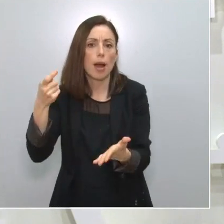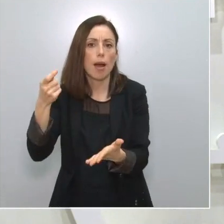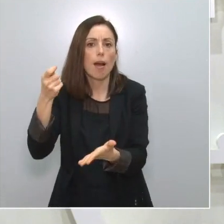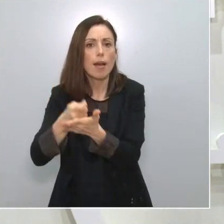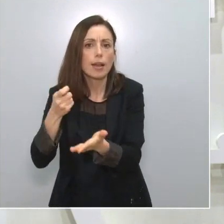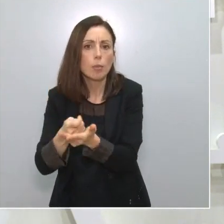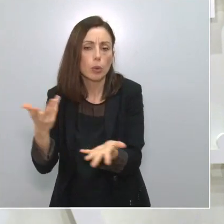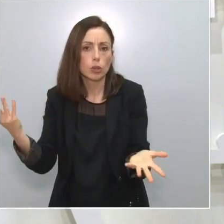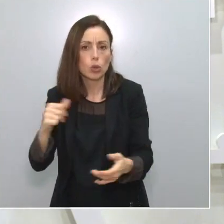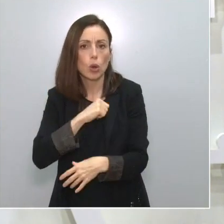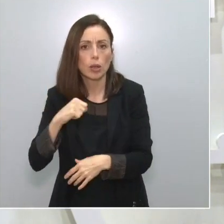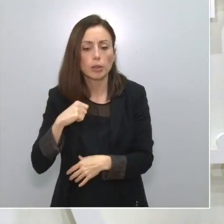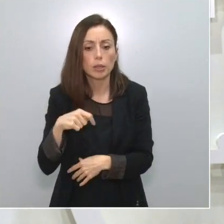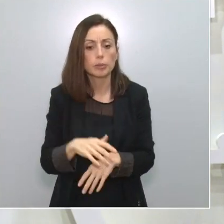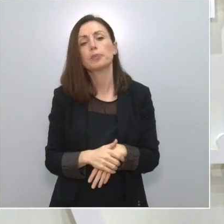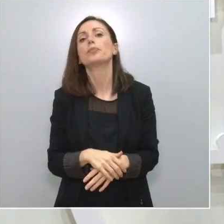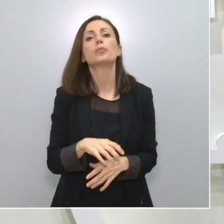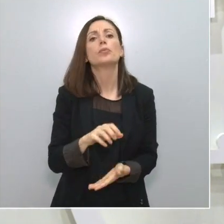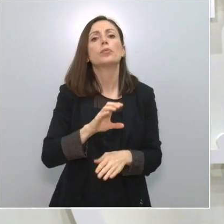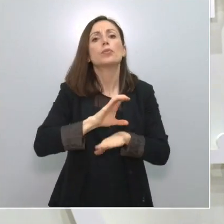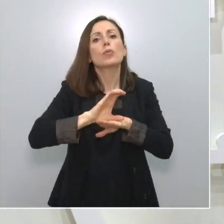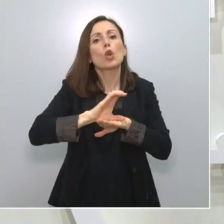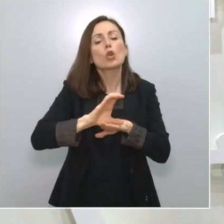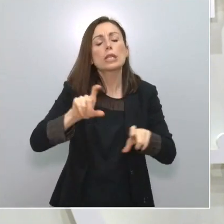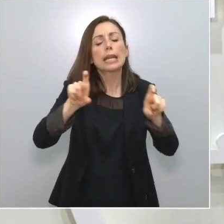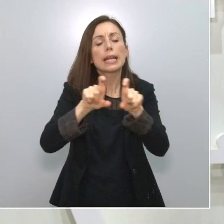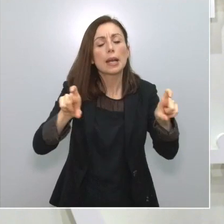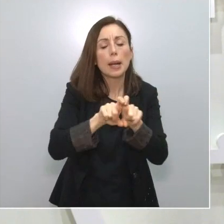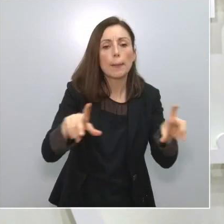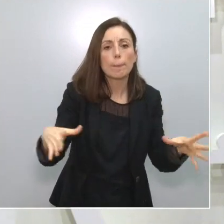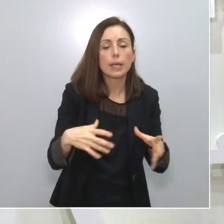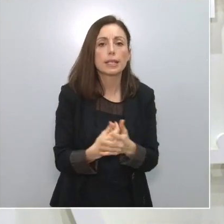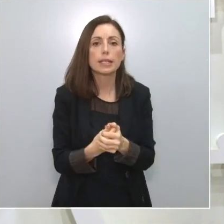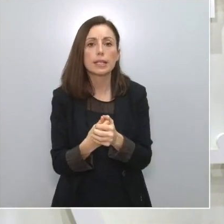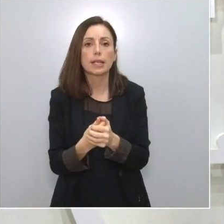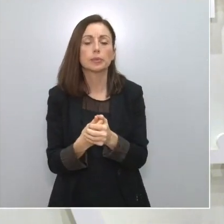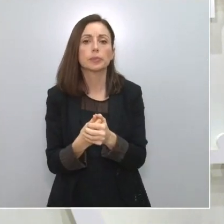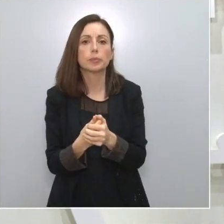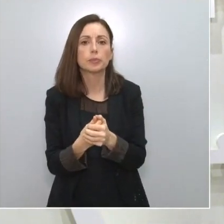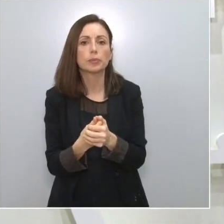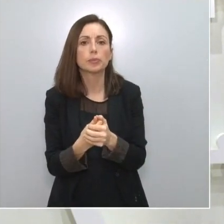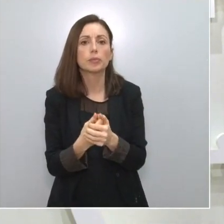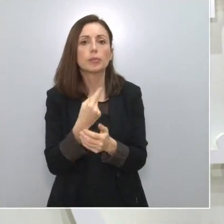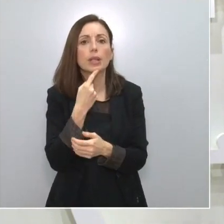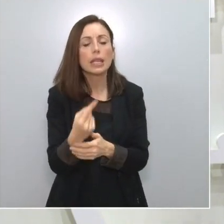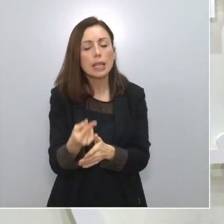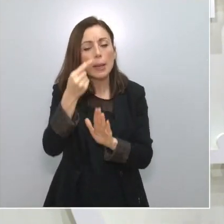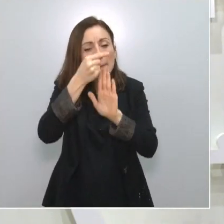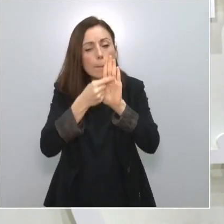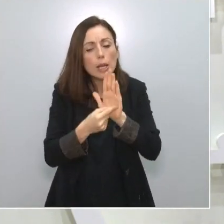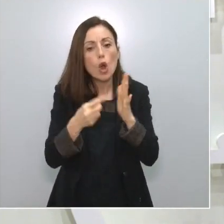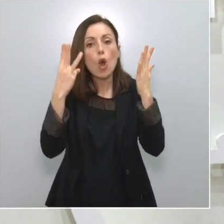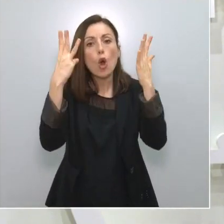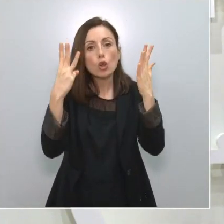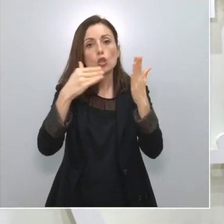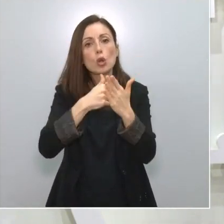Desde el Instituto de Fomento, desde la Consejería de Empresa, Industria y Portavocía, ya se están articulando medidas por valor de 8 millones